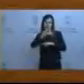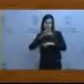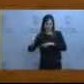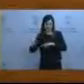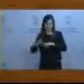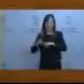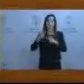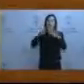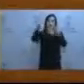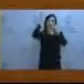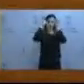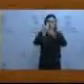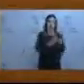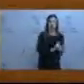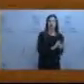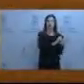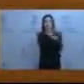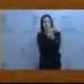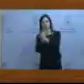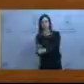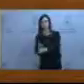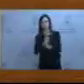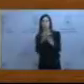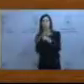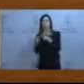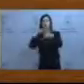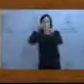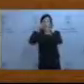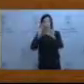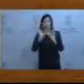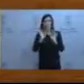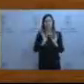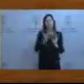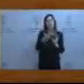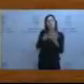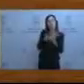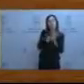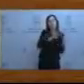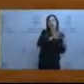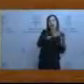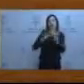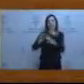en la UBI móvil, ¿no? Y como decimos, esto se llama cadena de supervivencia.